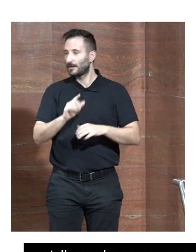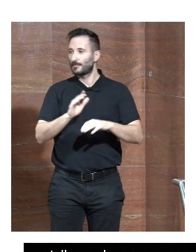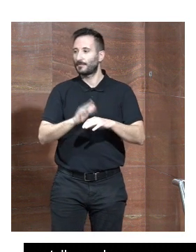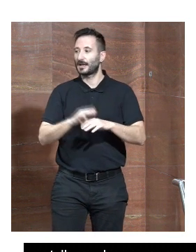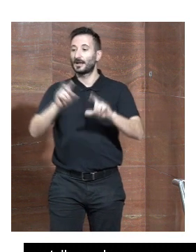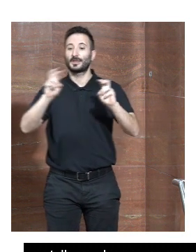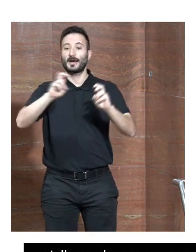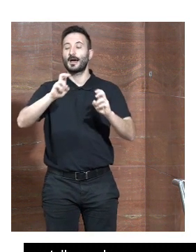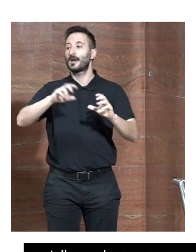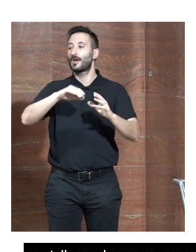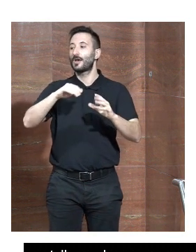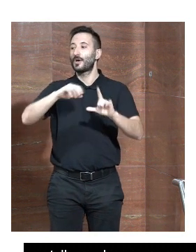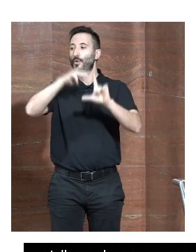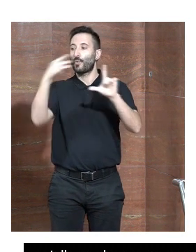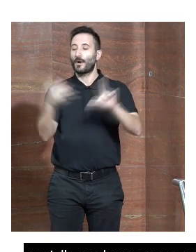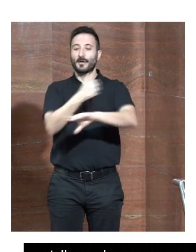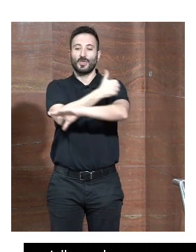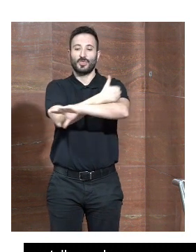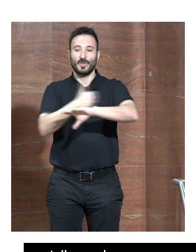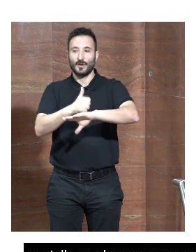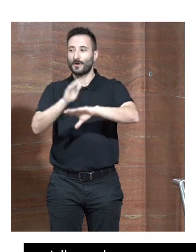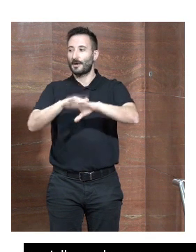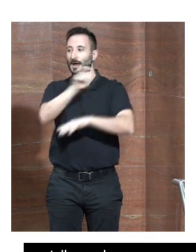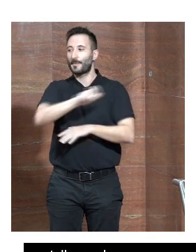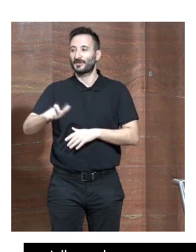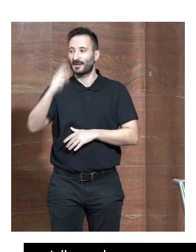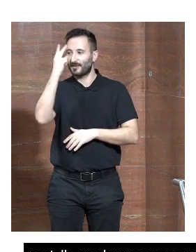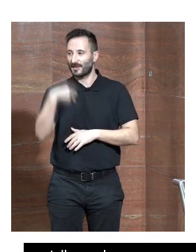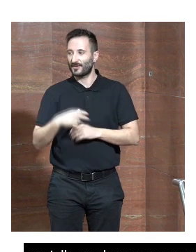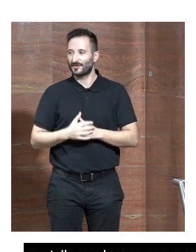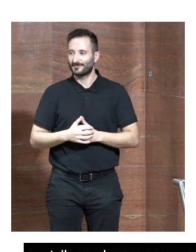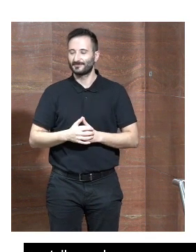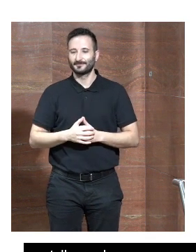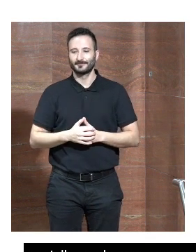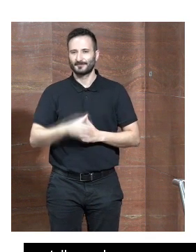ahora. Carpeta Ciudadana, muy buena, muy operativa. buena. Bueno, por eso os decía, porque un aplauso.